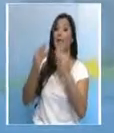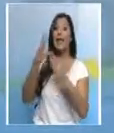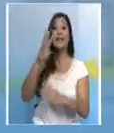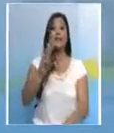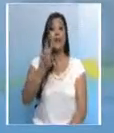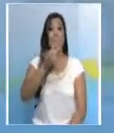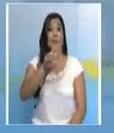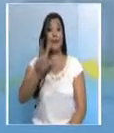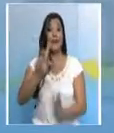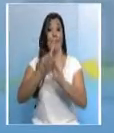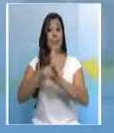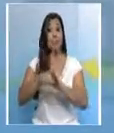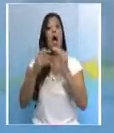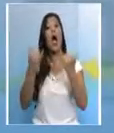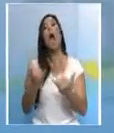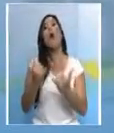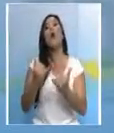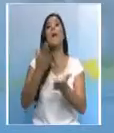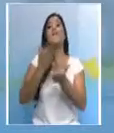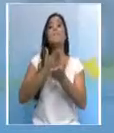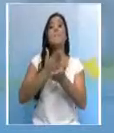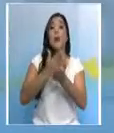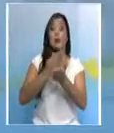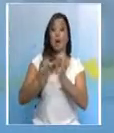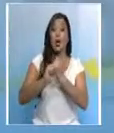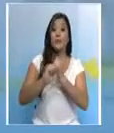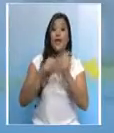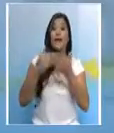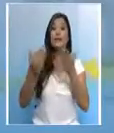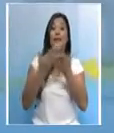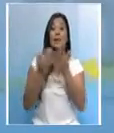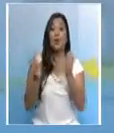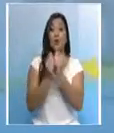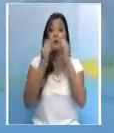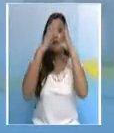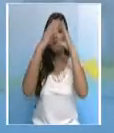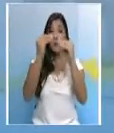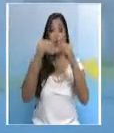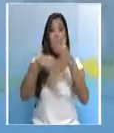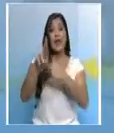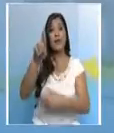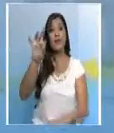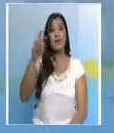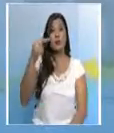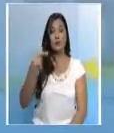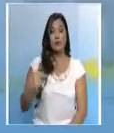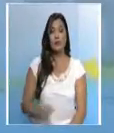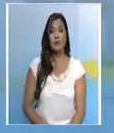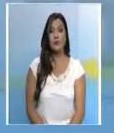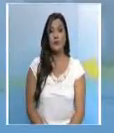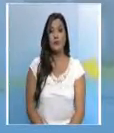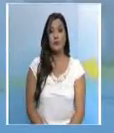6 de la tarde, 23 minutos. Hacemos acá nuestra primera pausa. Ya casi volvemos con más información en RTN Noticias.